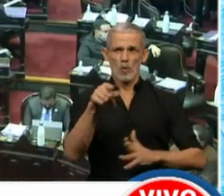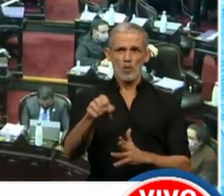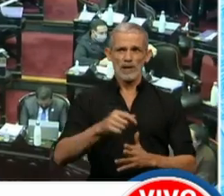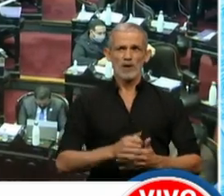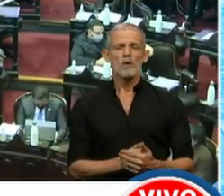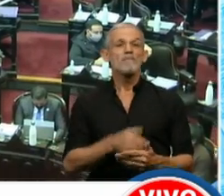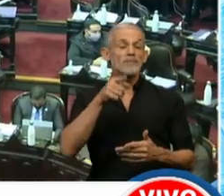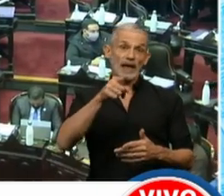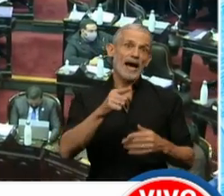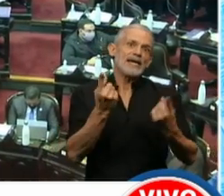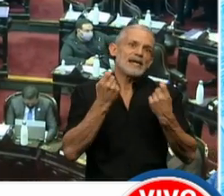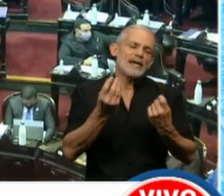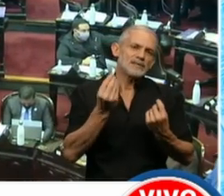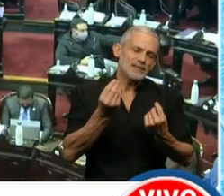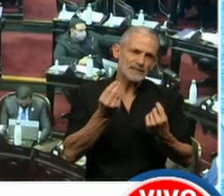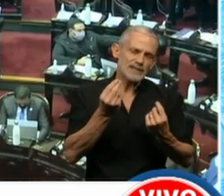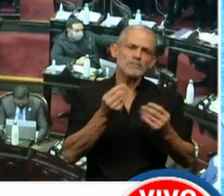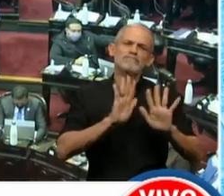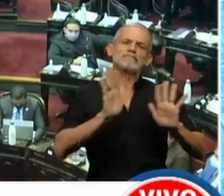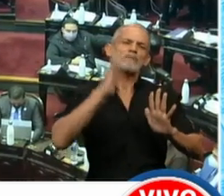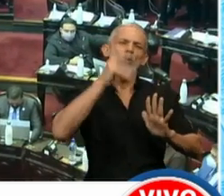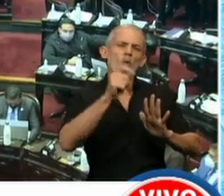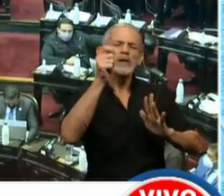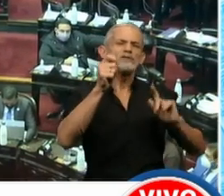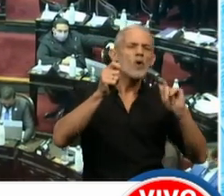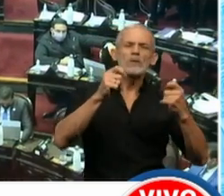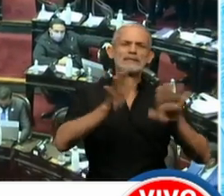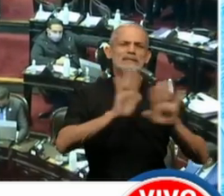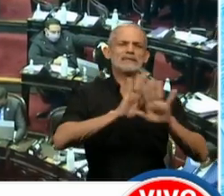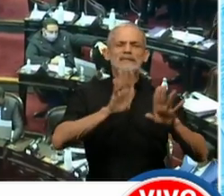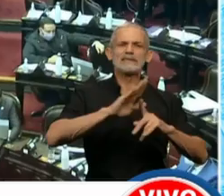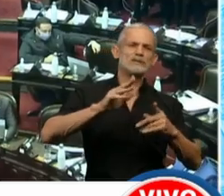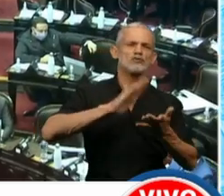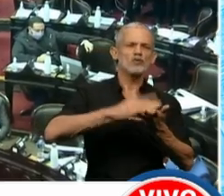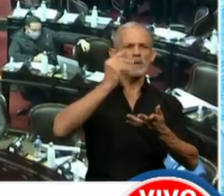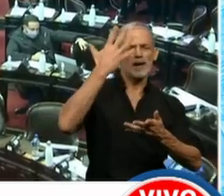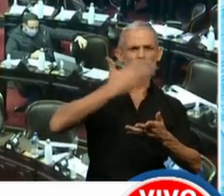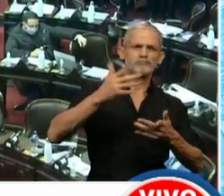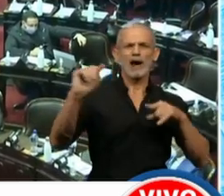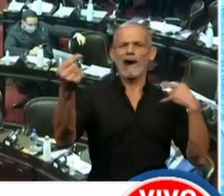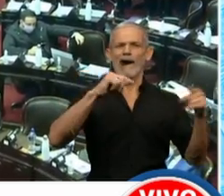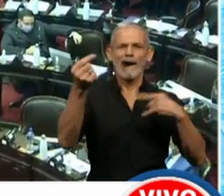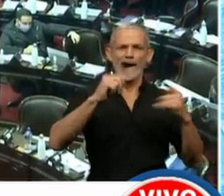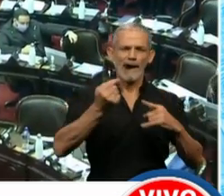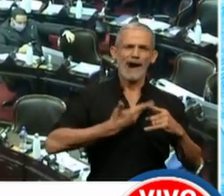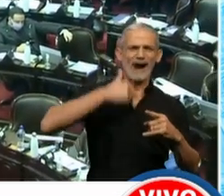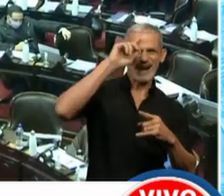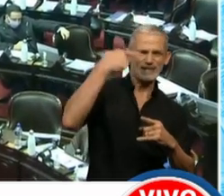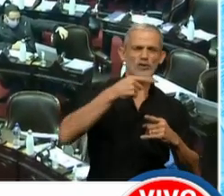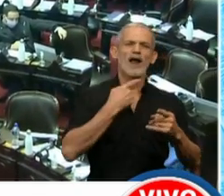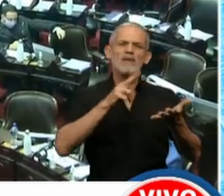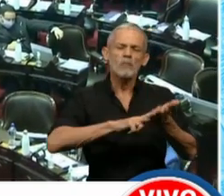resulta necesario poner en suspenso las causas judiciales vinculadas a controversias derivadas del federalismo fiscal